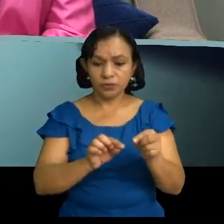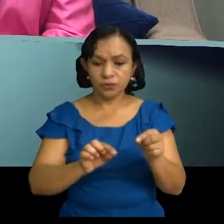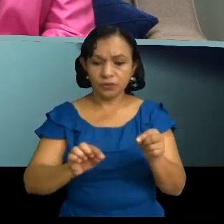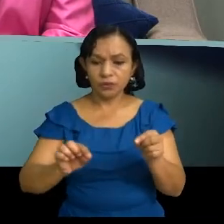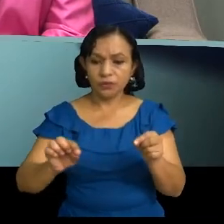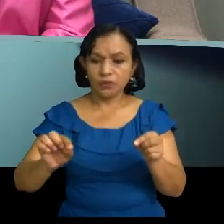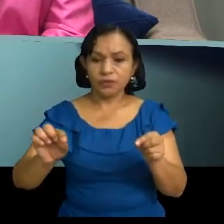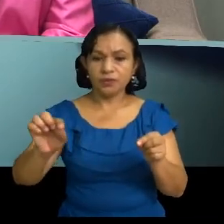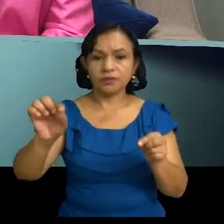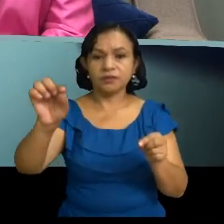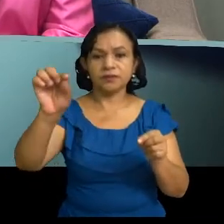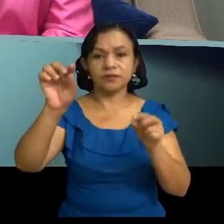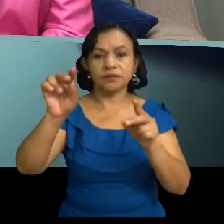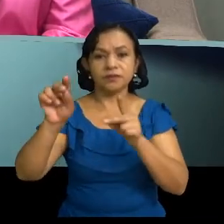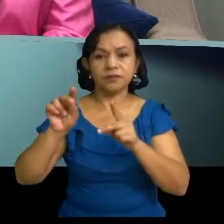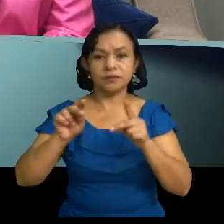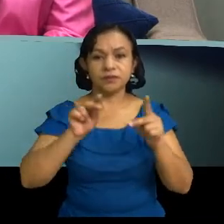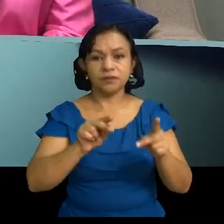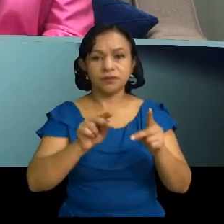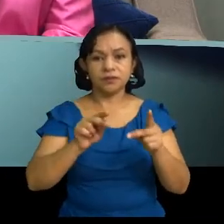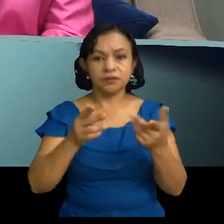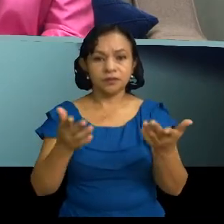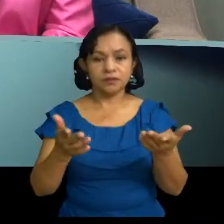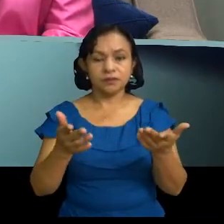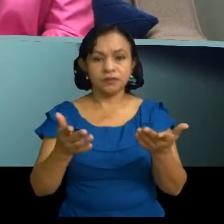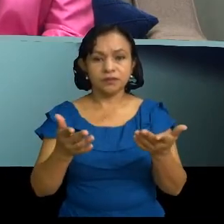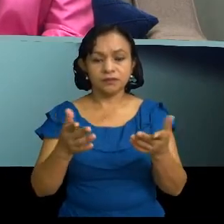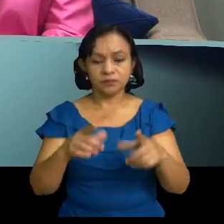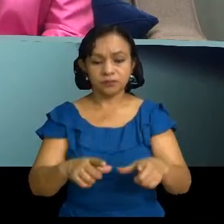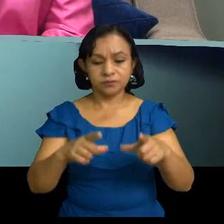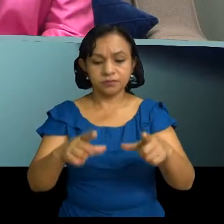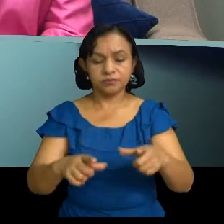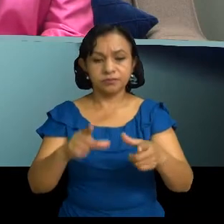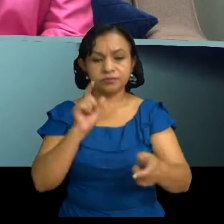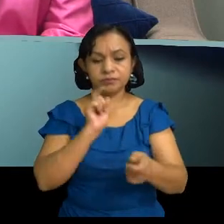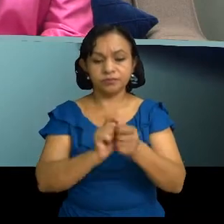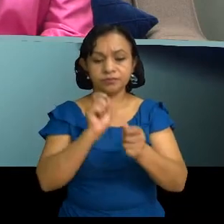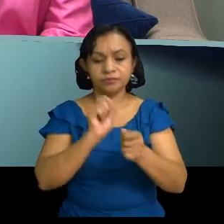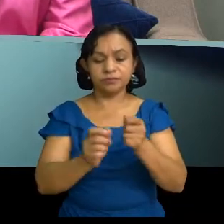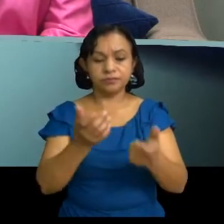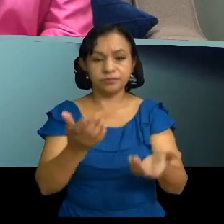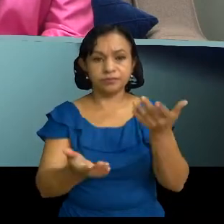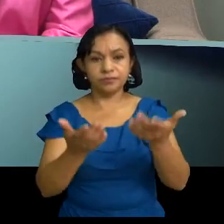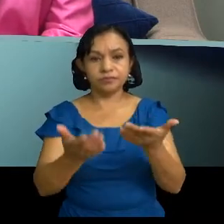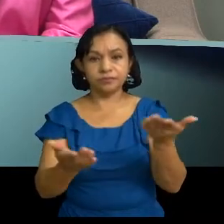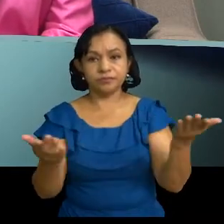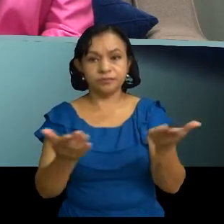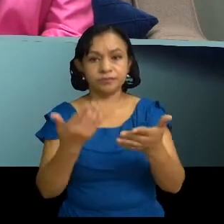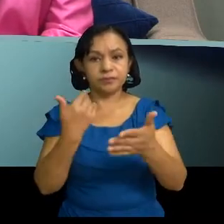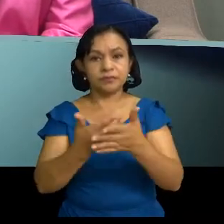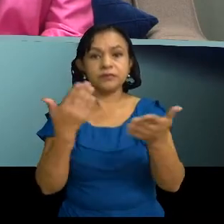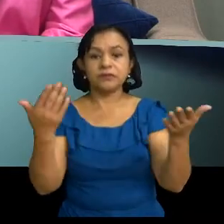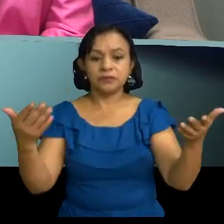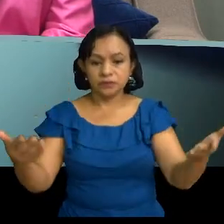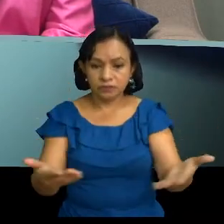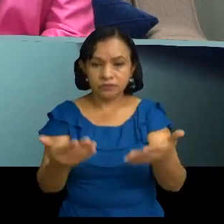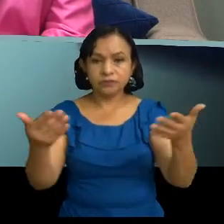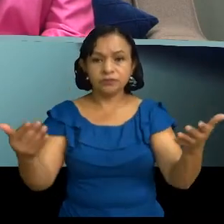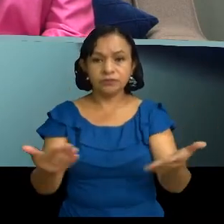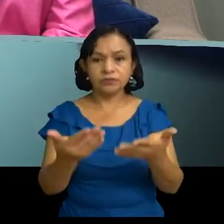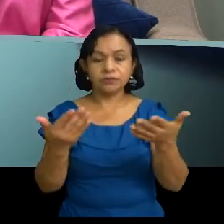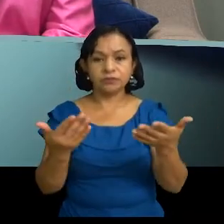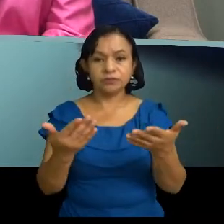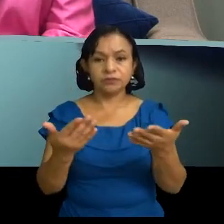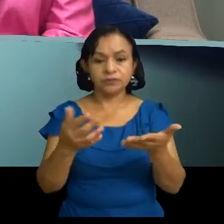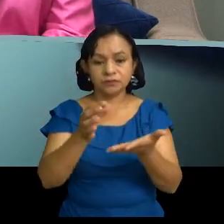protagonistas que hacen ladrillos de barro por ejemplo utilizan bastante leña la rockería